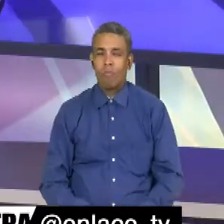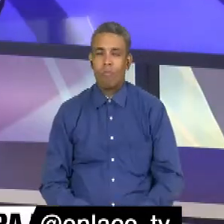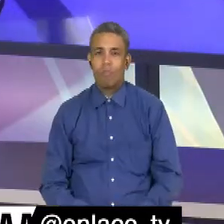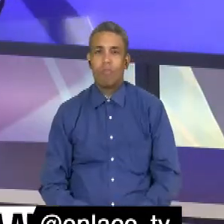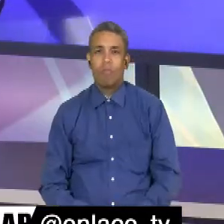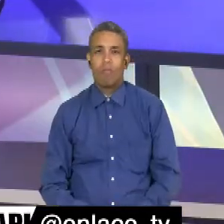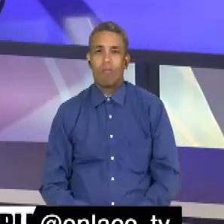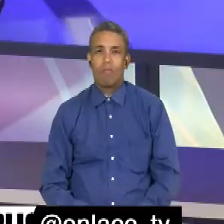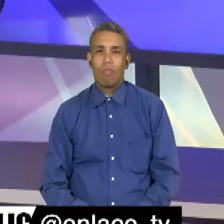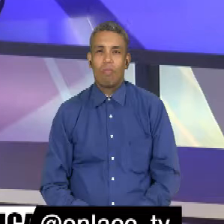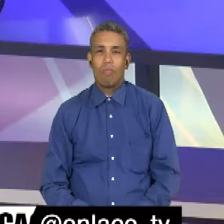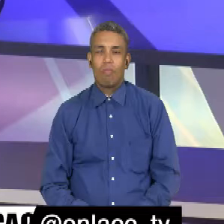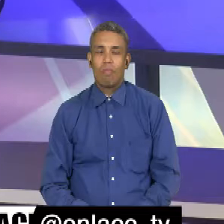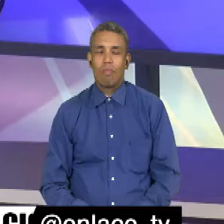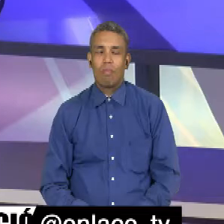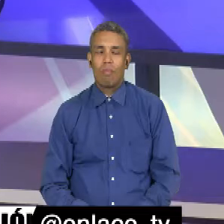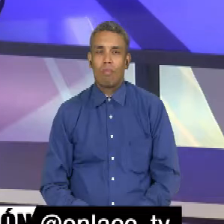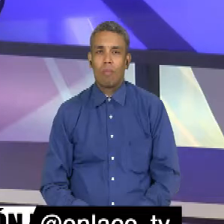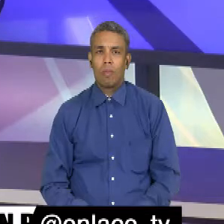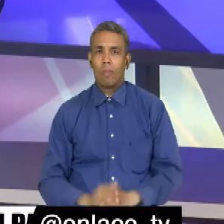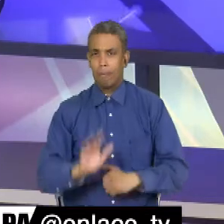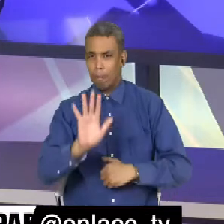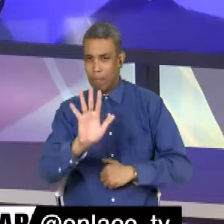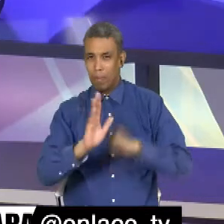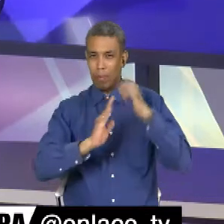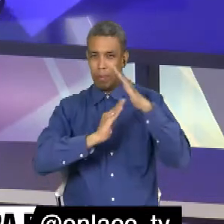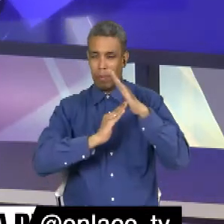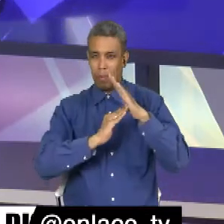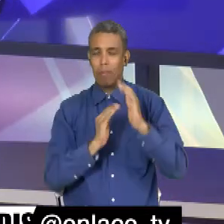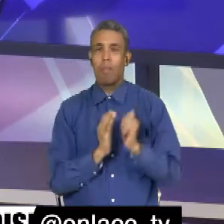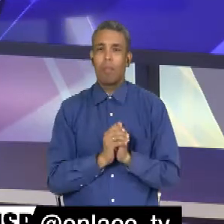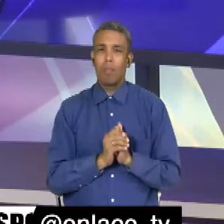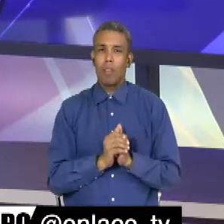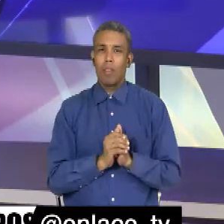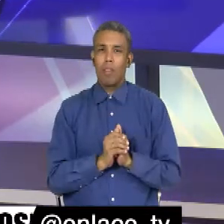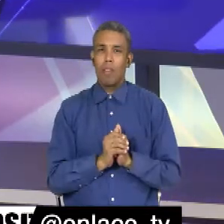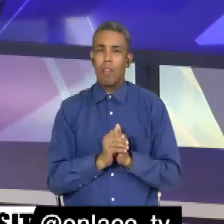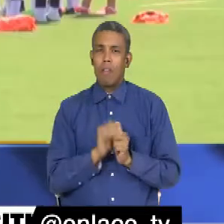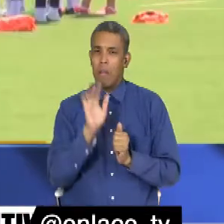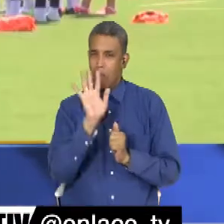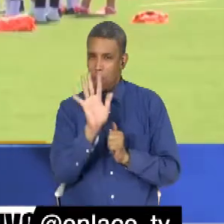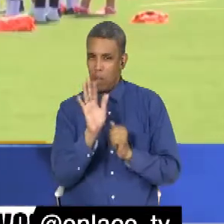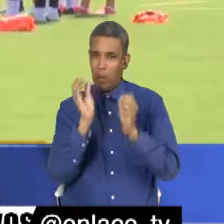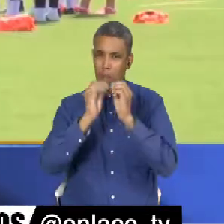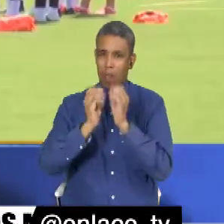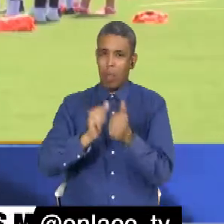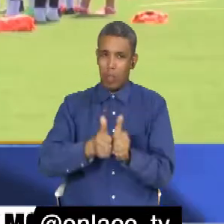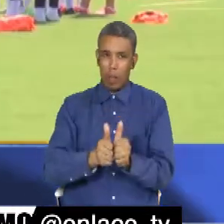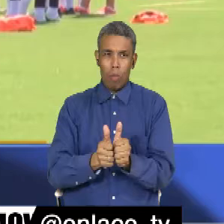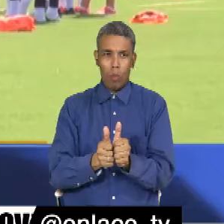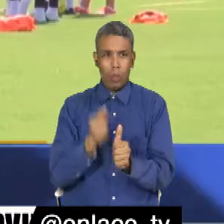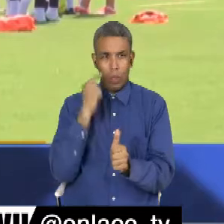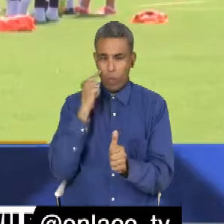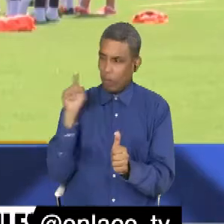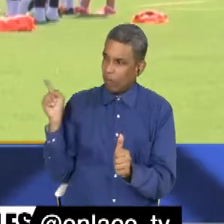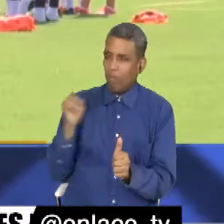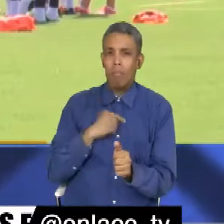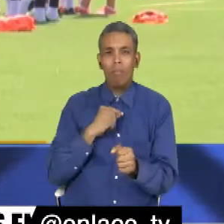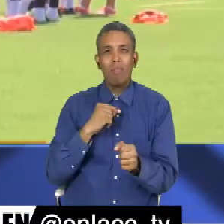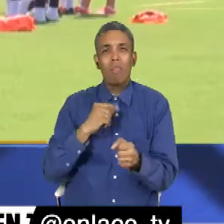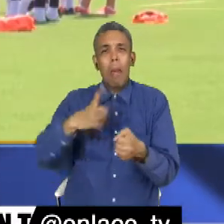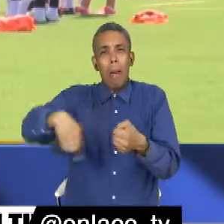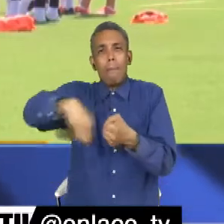6:31 minutos de la tarde, es momento de hacer una segunda pausa en Enlace Noticias. Al regresar en la información deportiva, les tendremos detalles